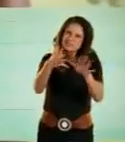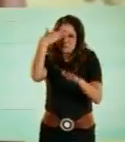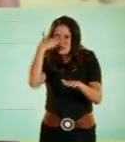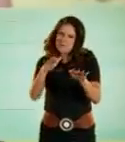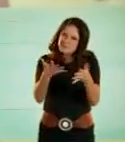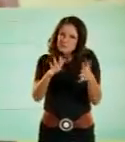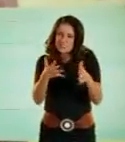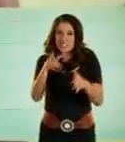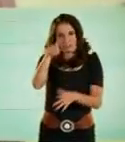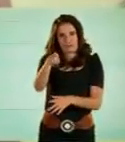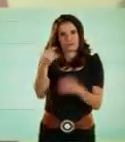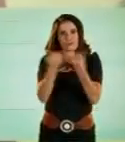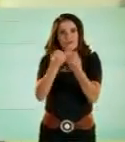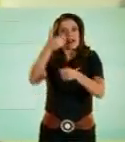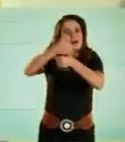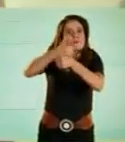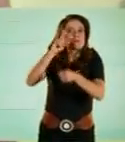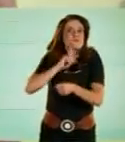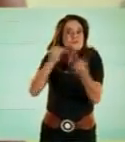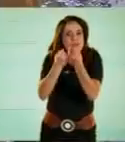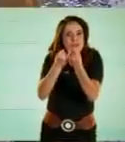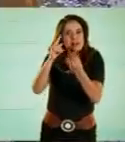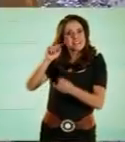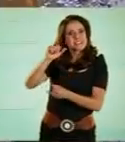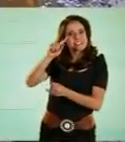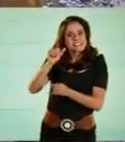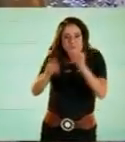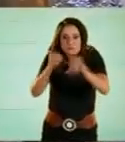buena. No tanto como la tata. Ah, no.